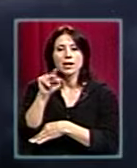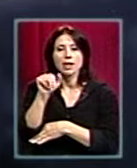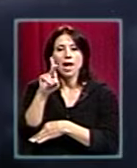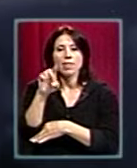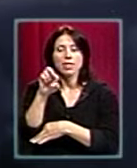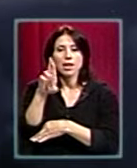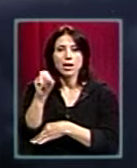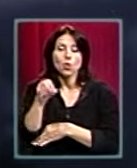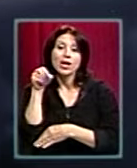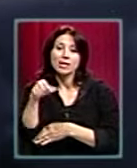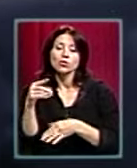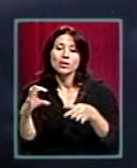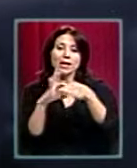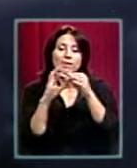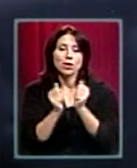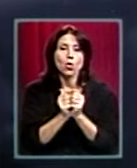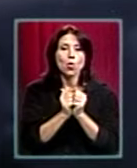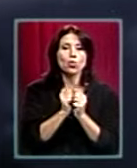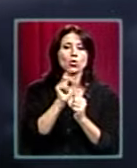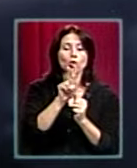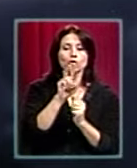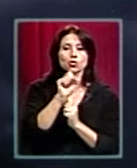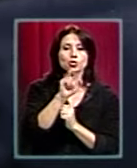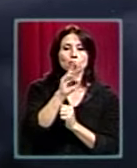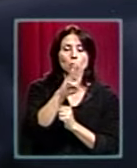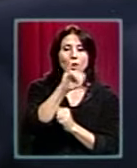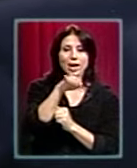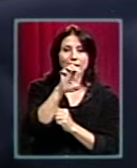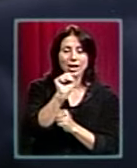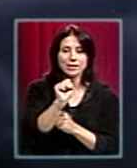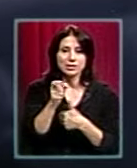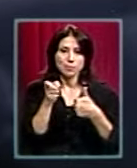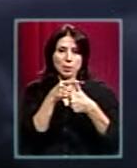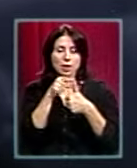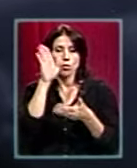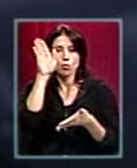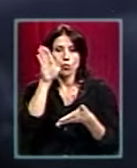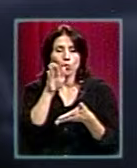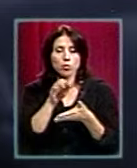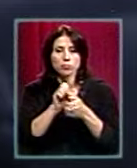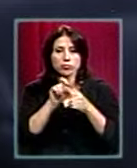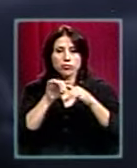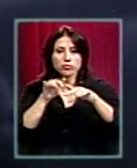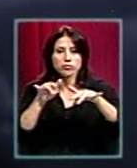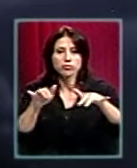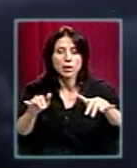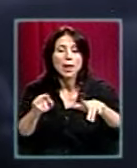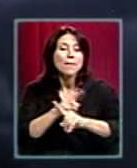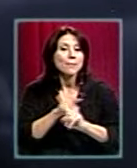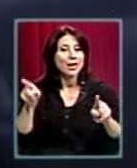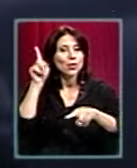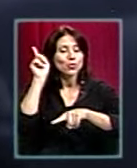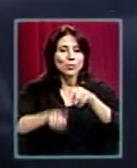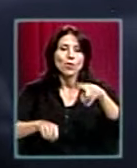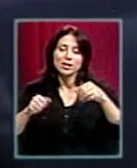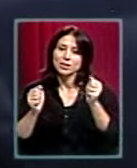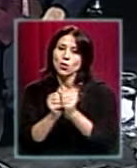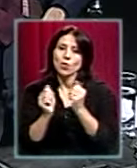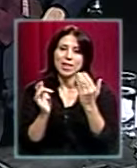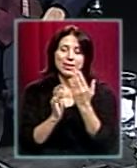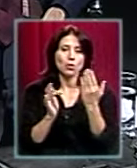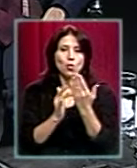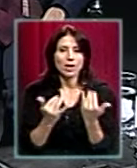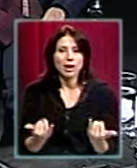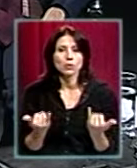2 subejes. Uno, obviamente, reducir la emisión de gases. Pero no es posible con la